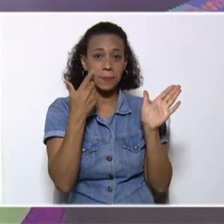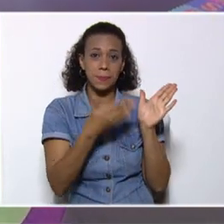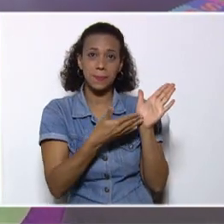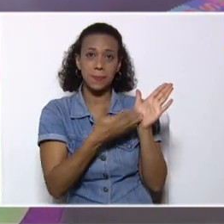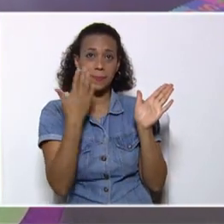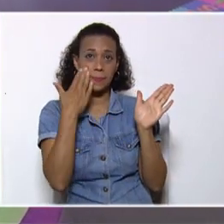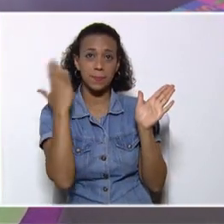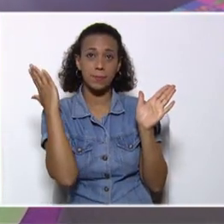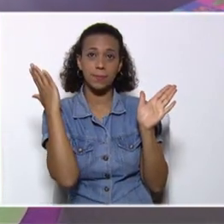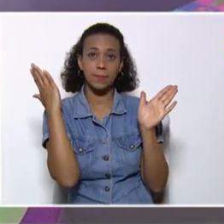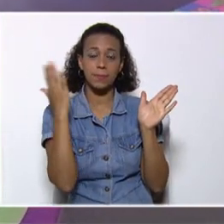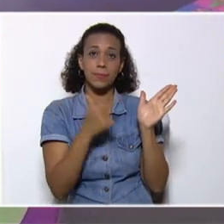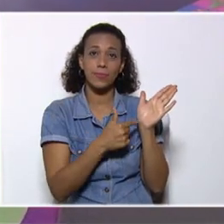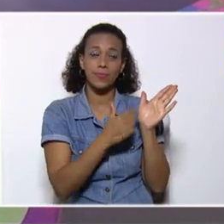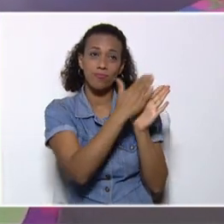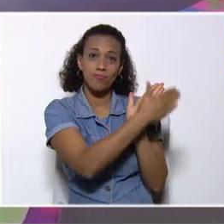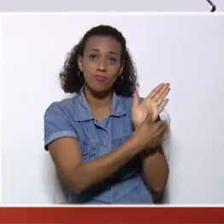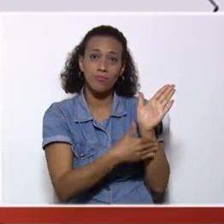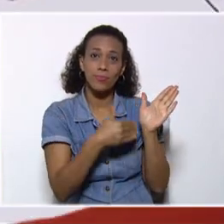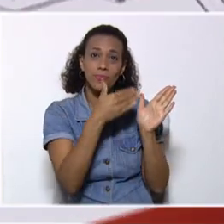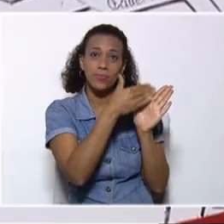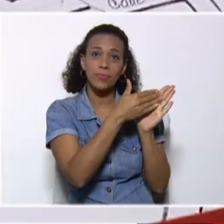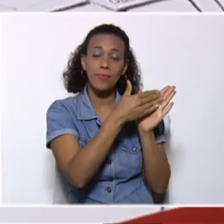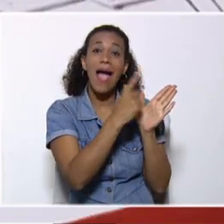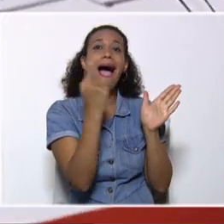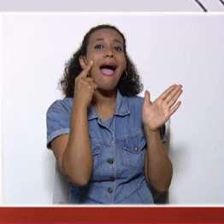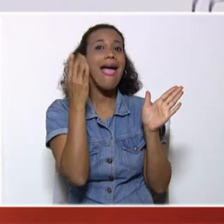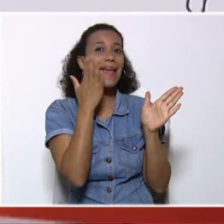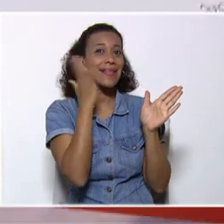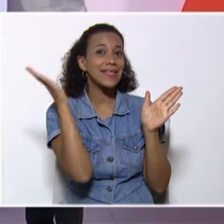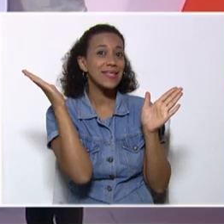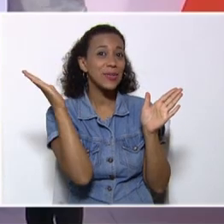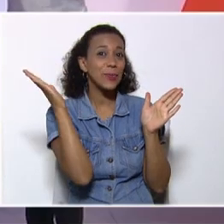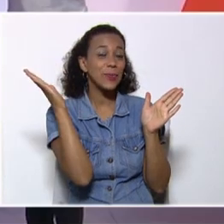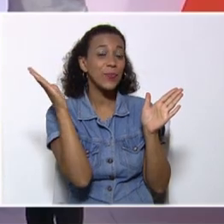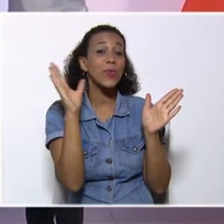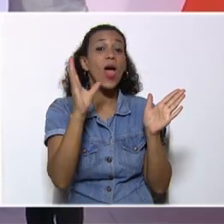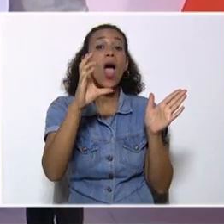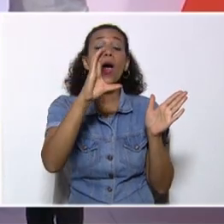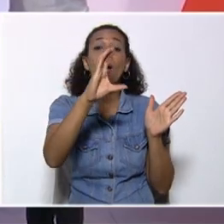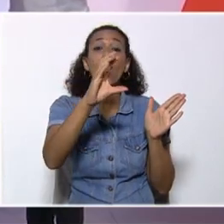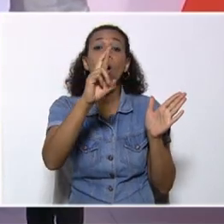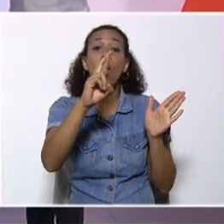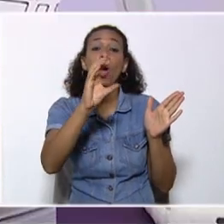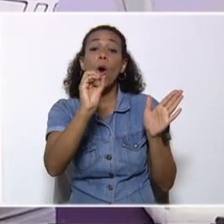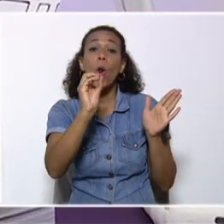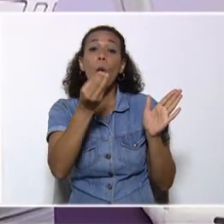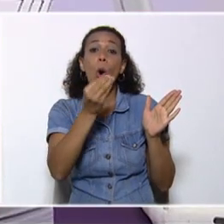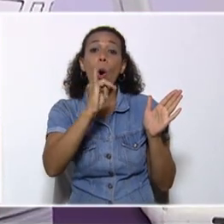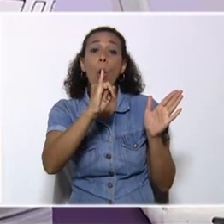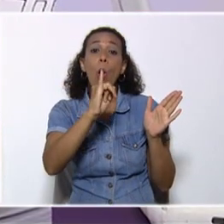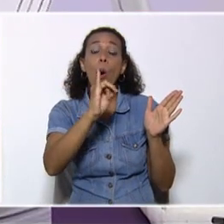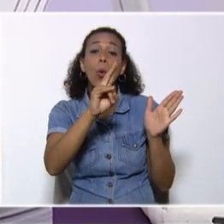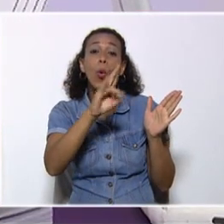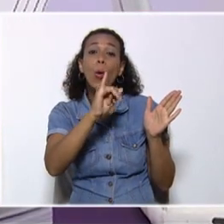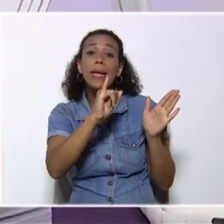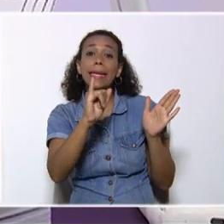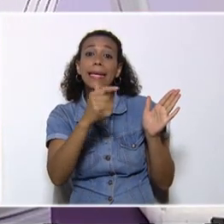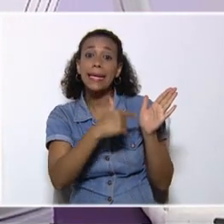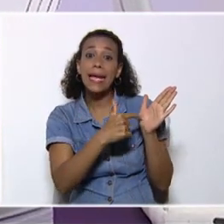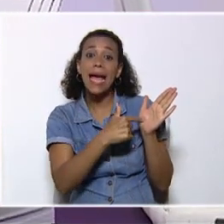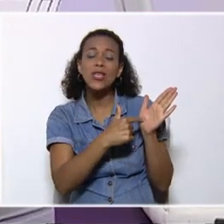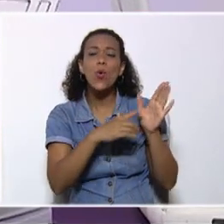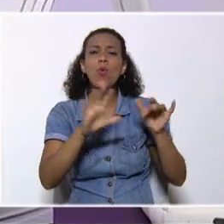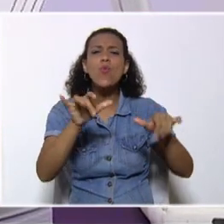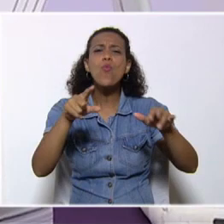Inés. Es importante. Esto que tenemos aquí es un croquis, es algo parecido